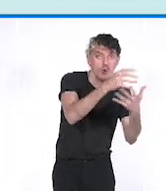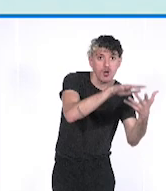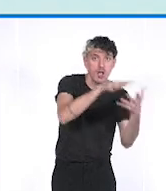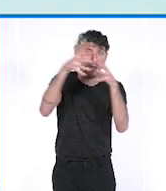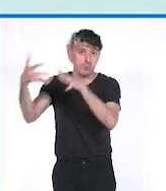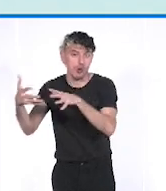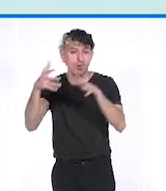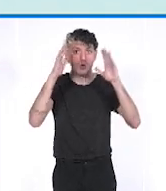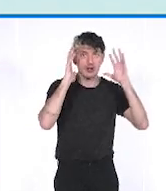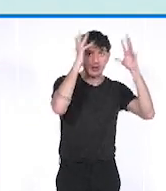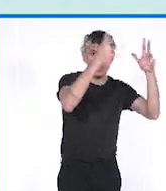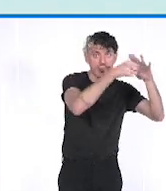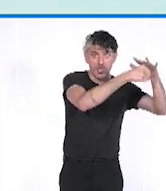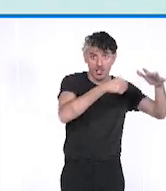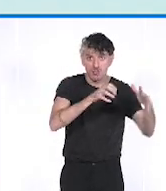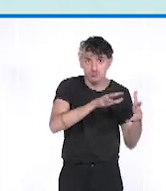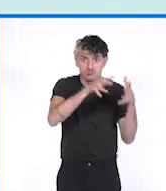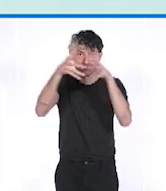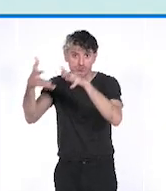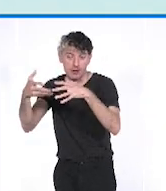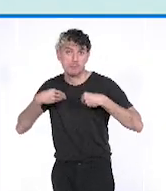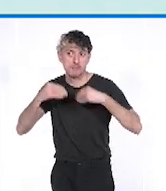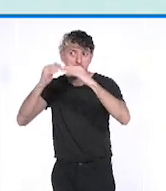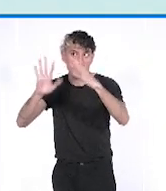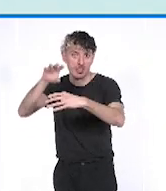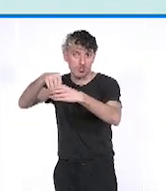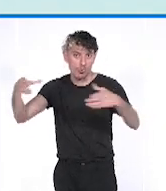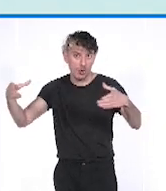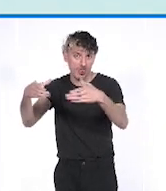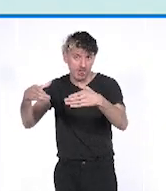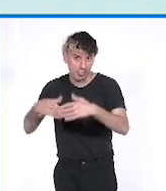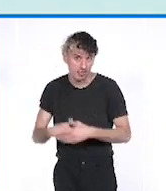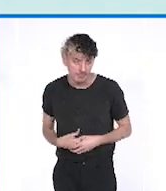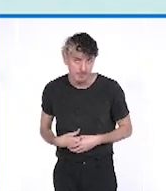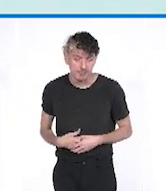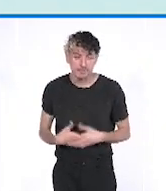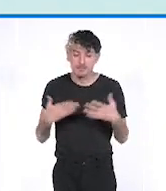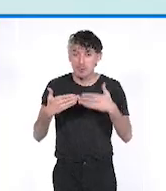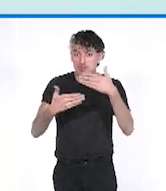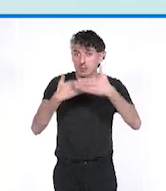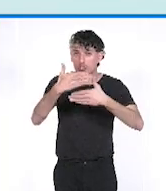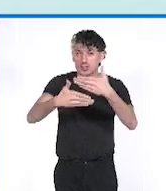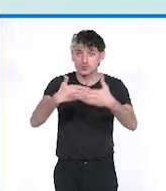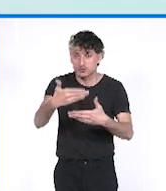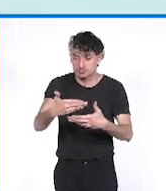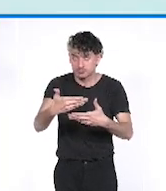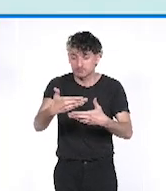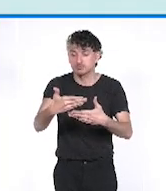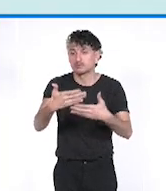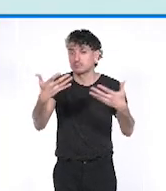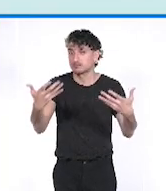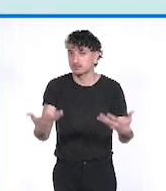de la vivienda y las comunidades en las que se en las que se enmarcan no Entonces en este proceso e